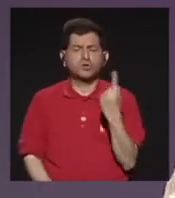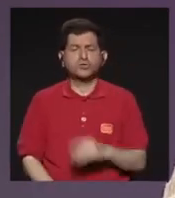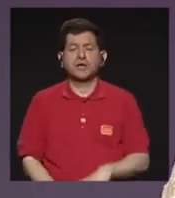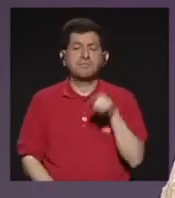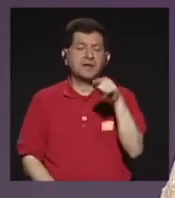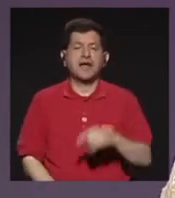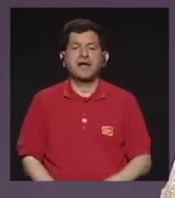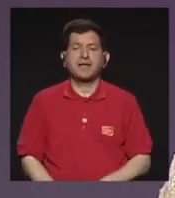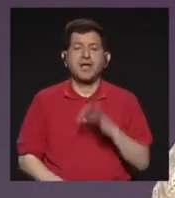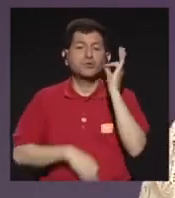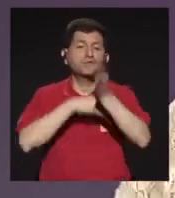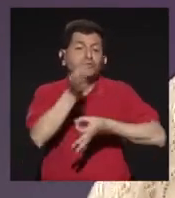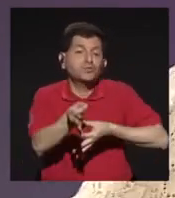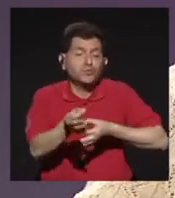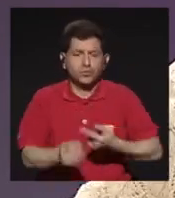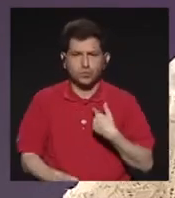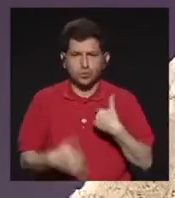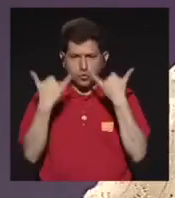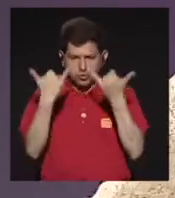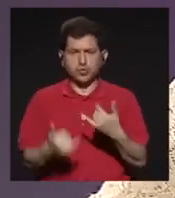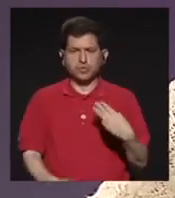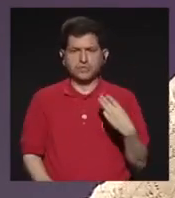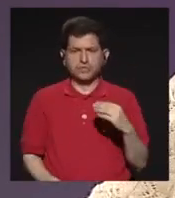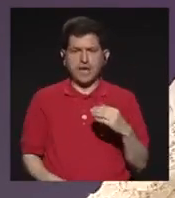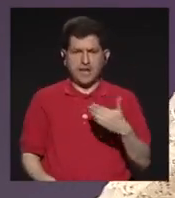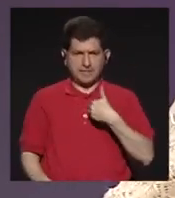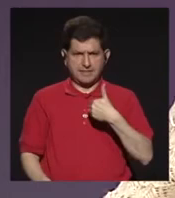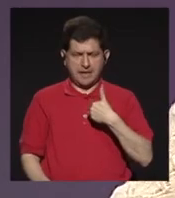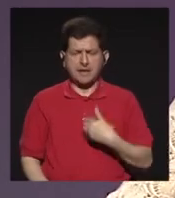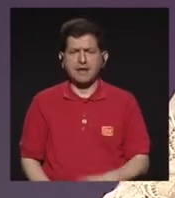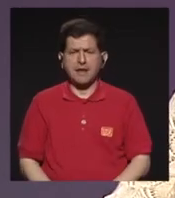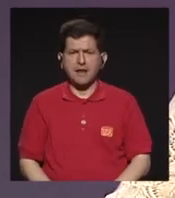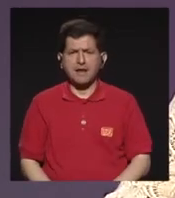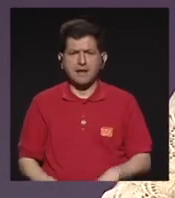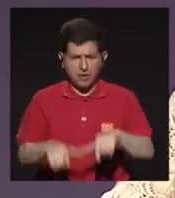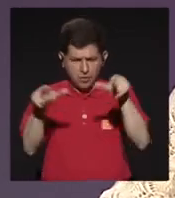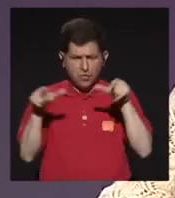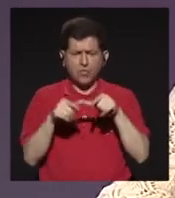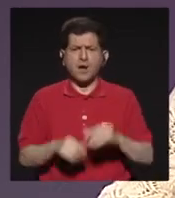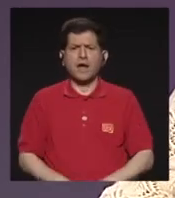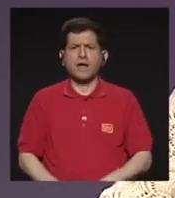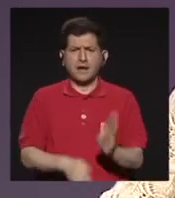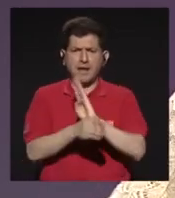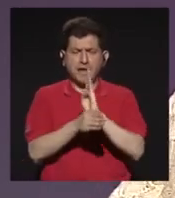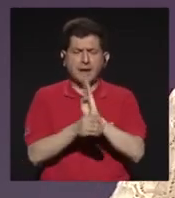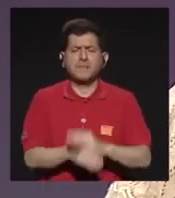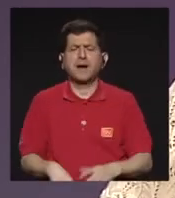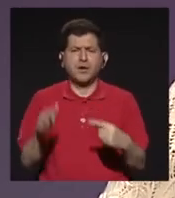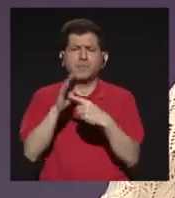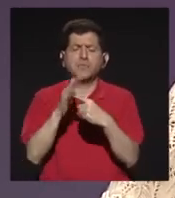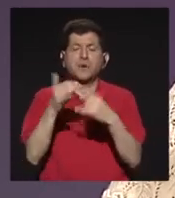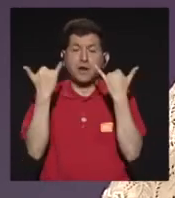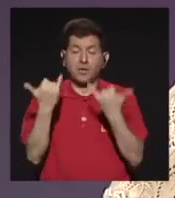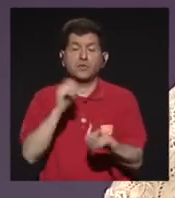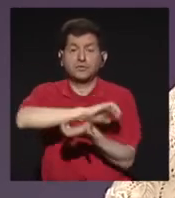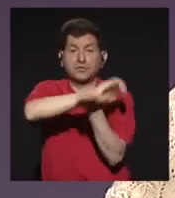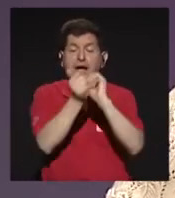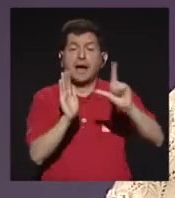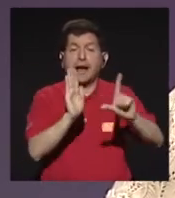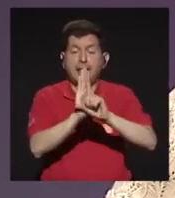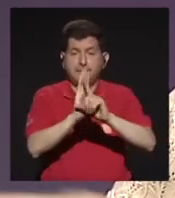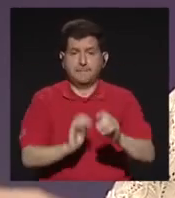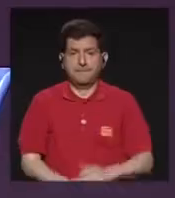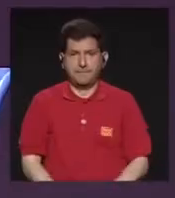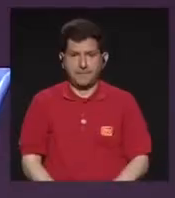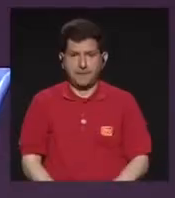suplente ahí. ¿Cuándo yo logré ser propietaria y tener voz y voto en una asamblea del Banco Popular? Cuando cambió la ley del Banco Popular. Entonces, mi